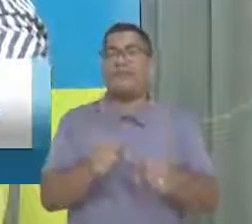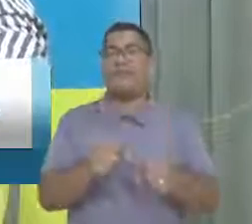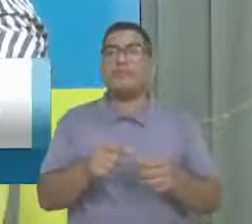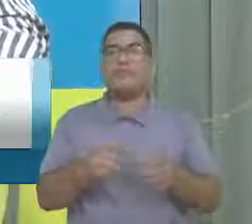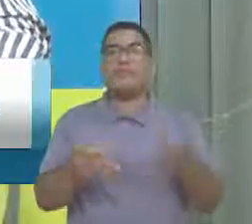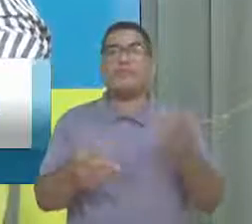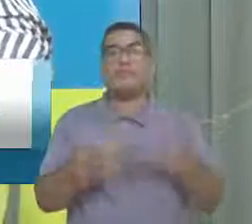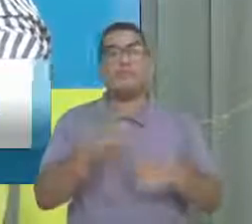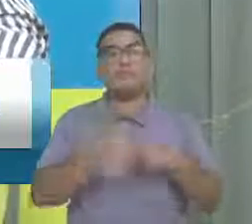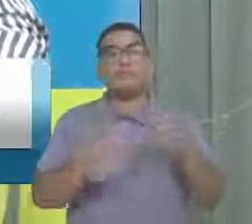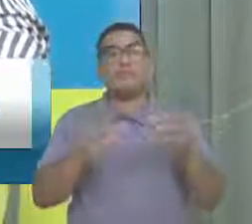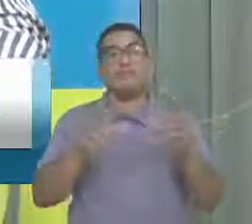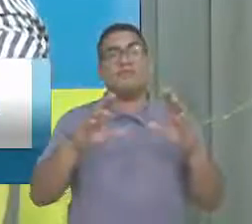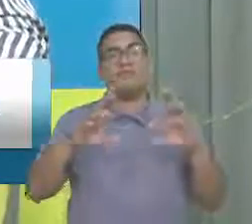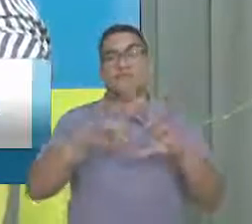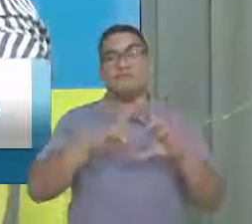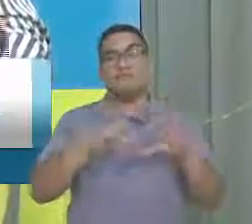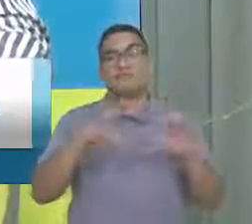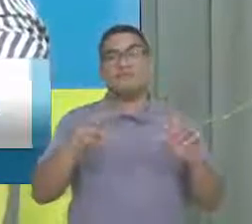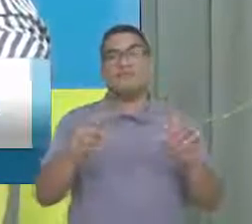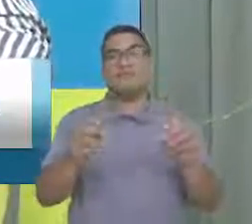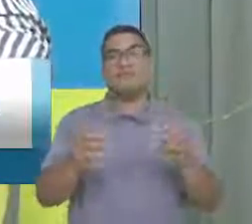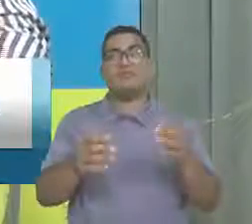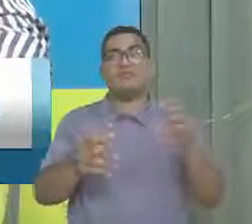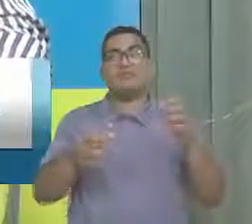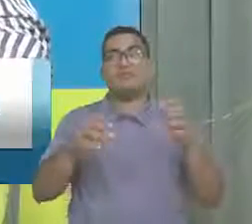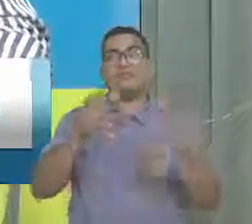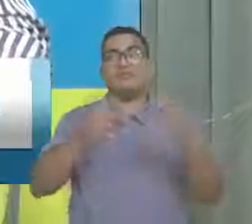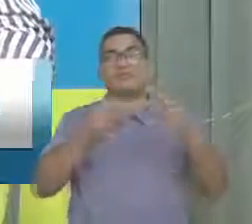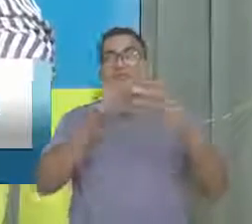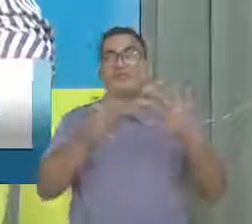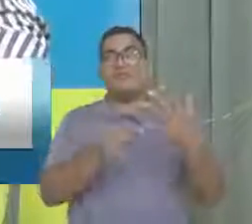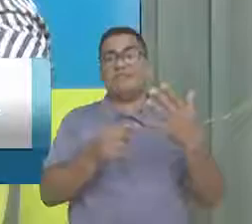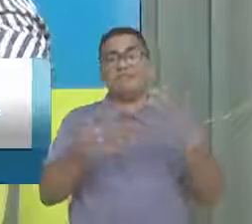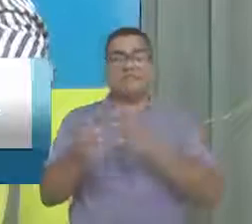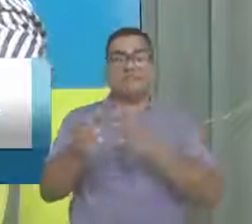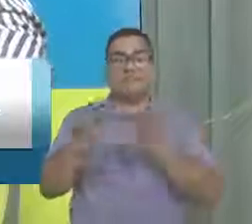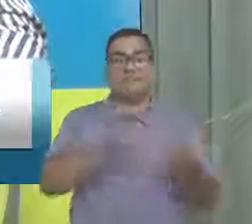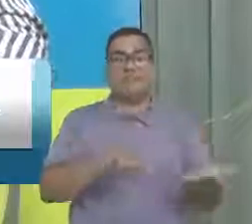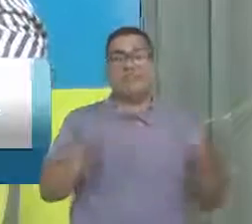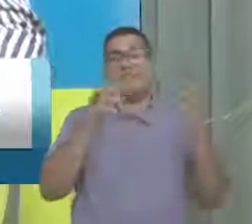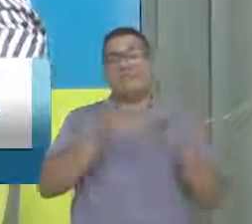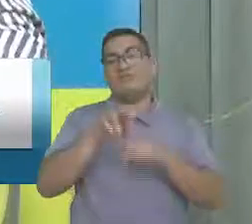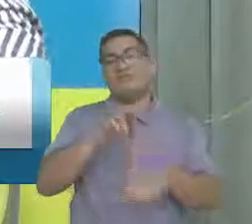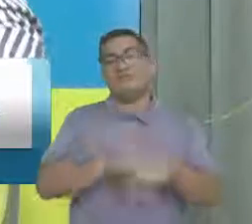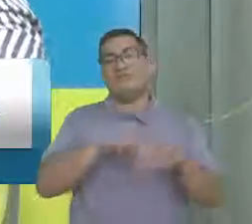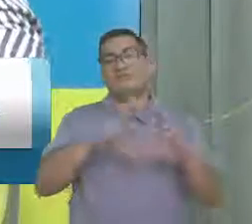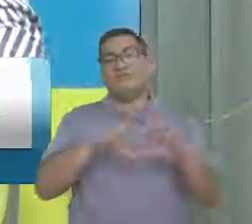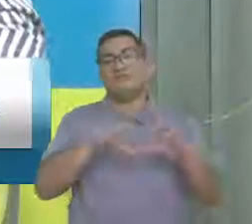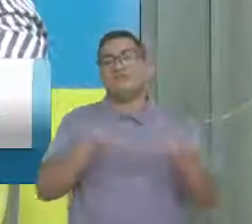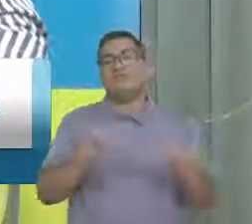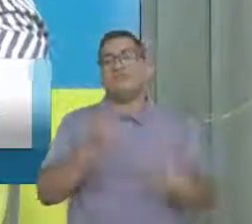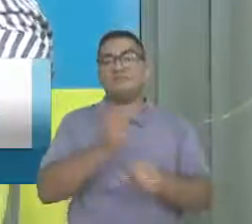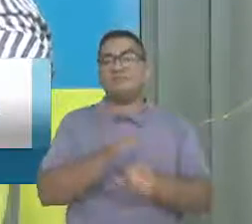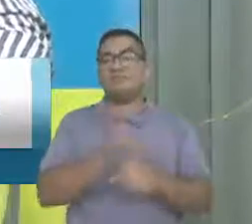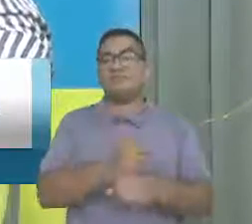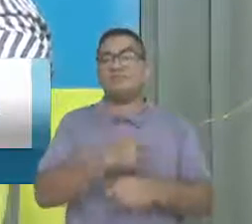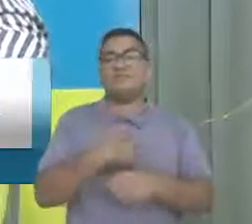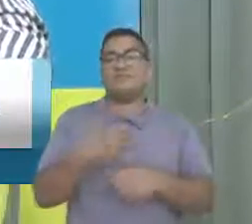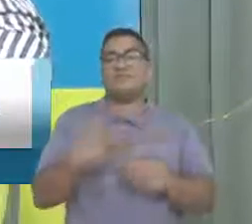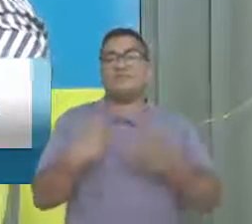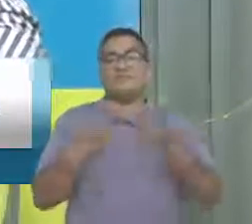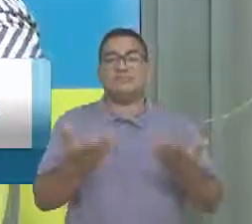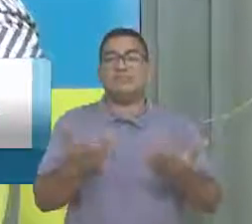muchos daños a la población, las muertes. Quinto lugar de muertes a nivel nacional. ¿Se trabaja en esto todavía?